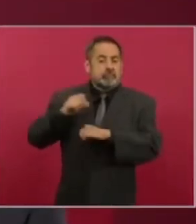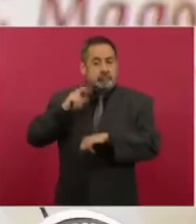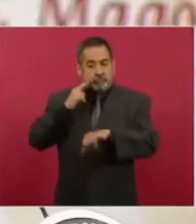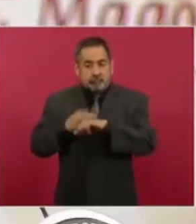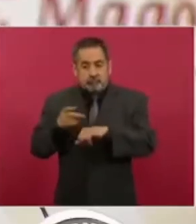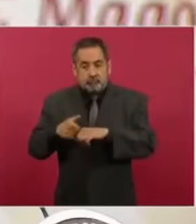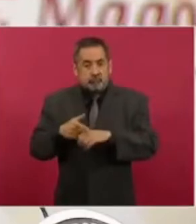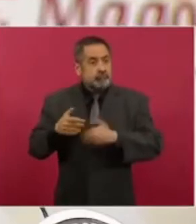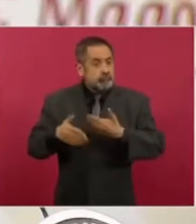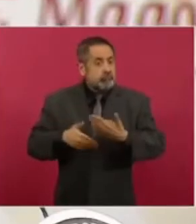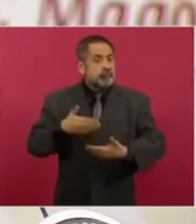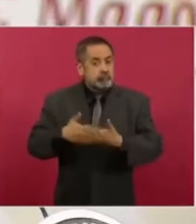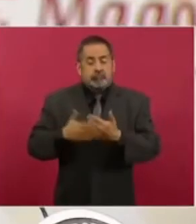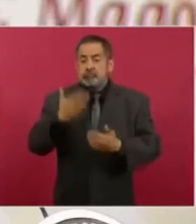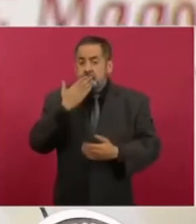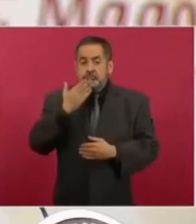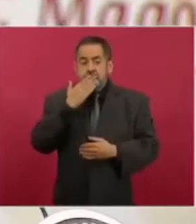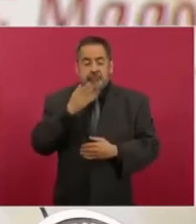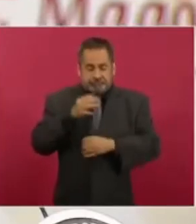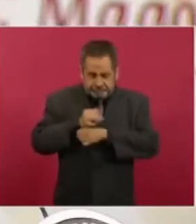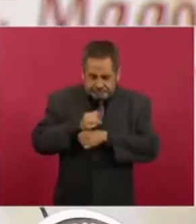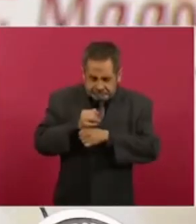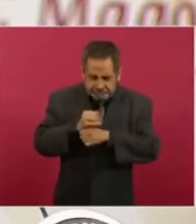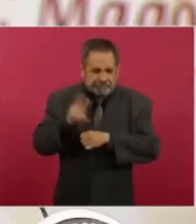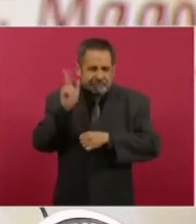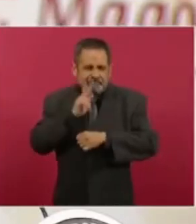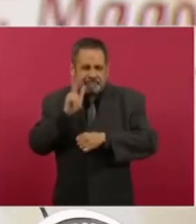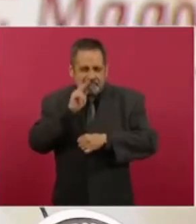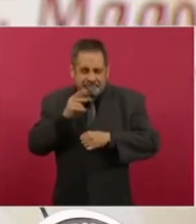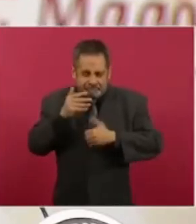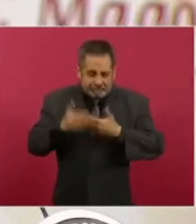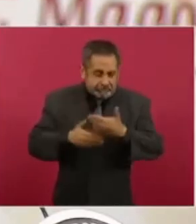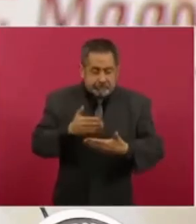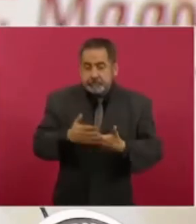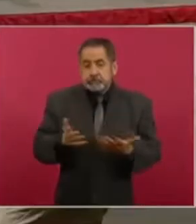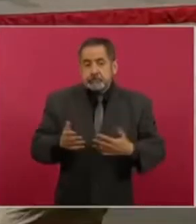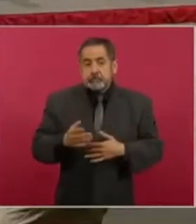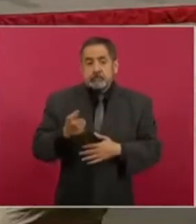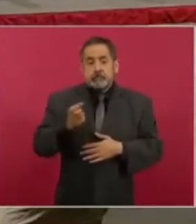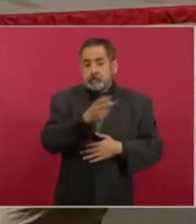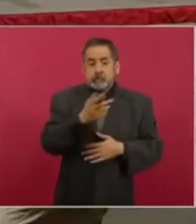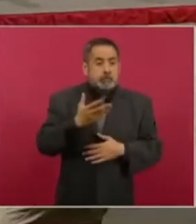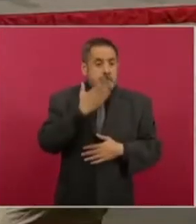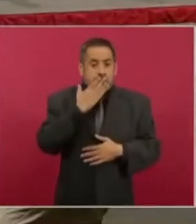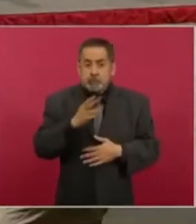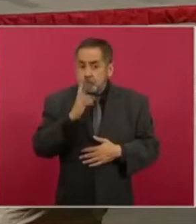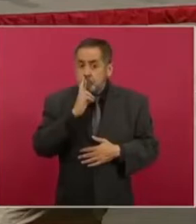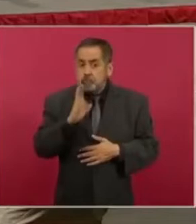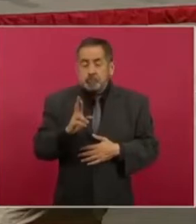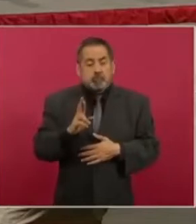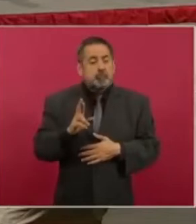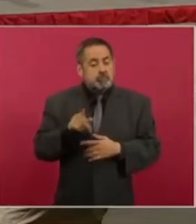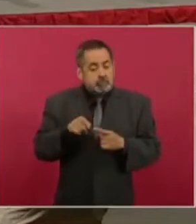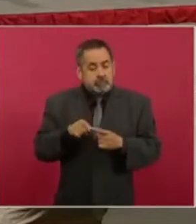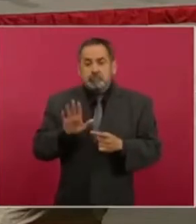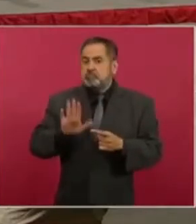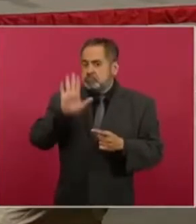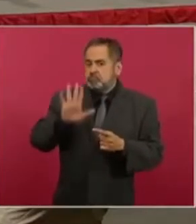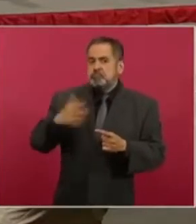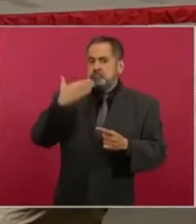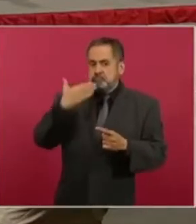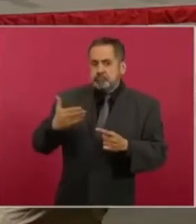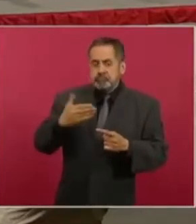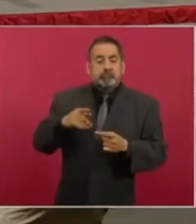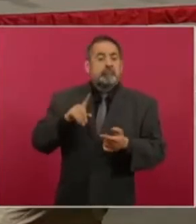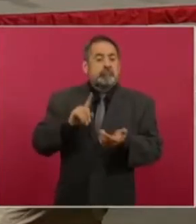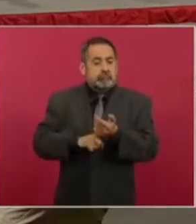Va avanzando muy bien el proceso de investigación y sobre todo los resultados. Los resultados son muy prometedores para una